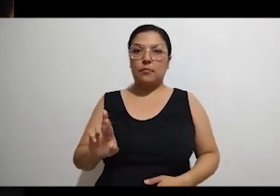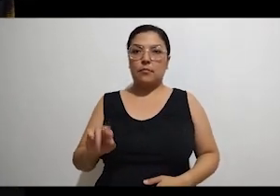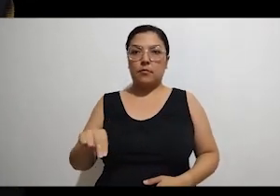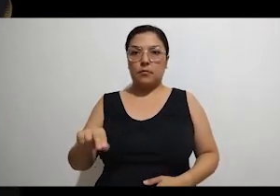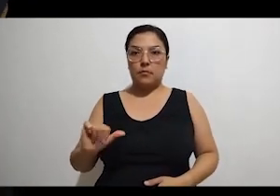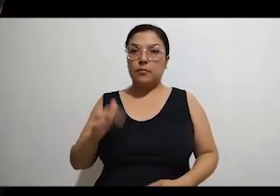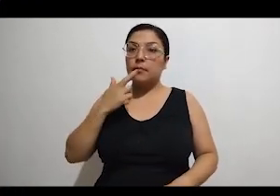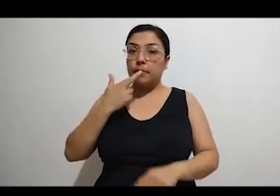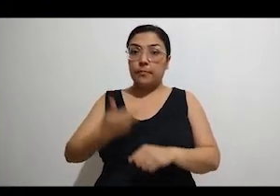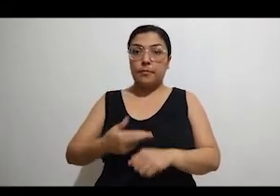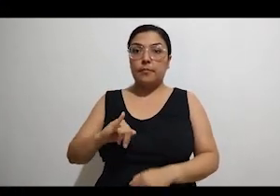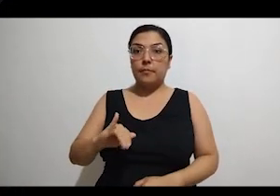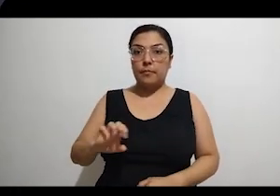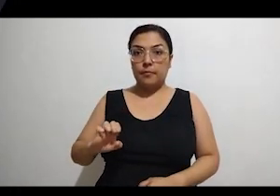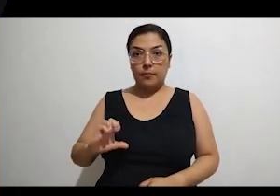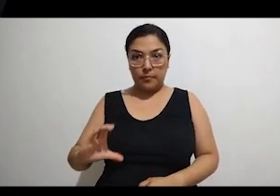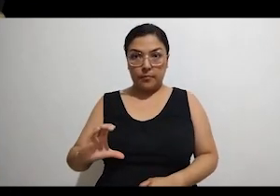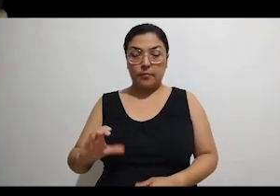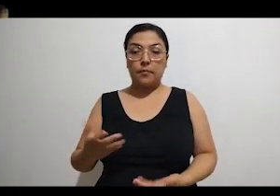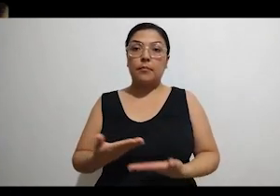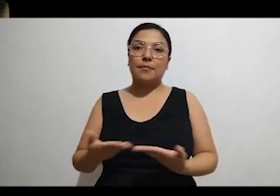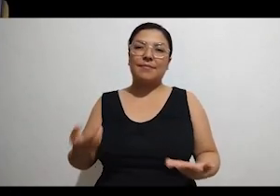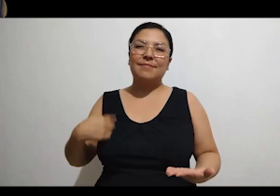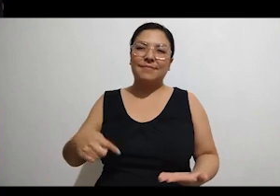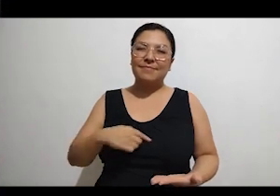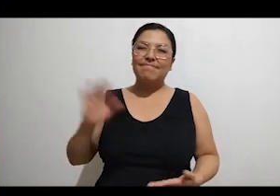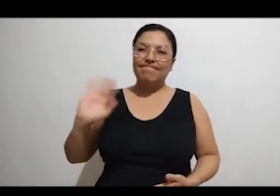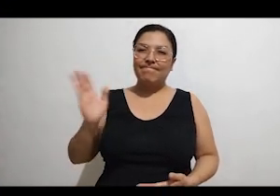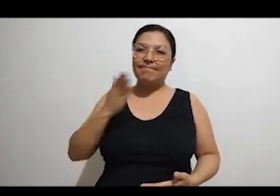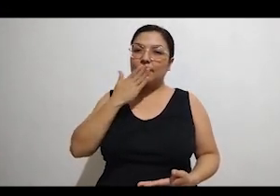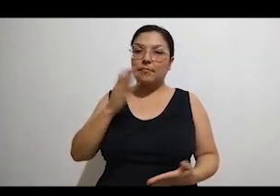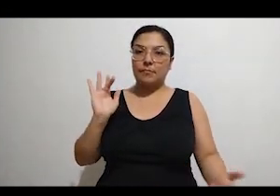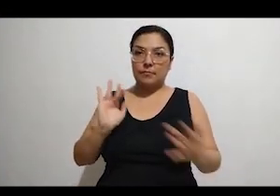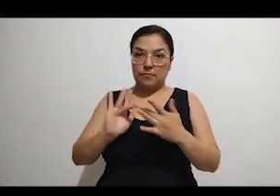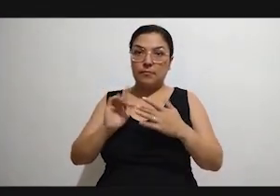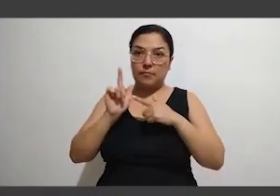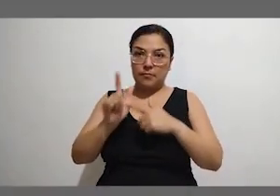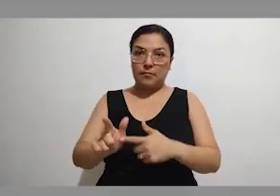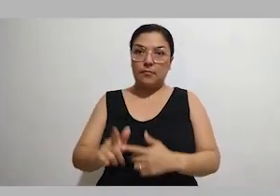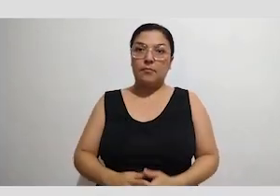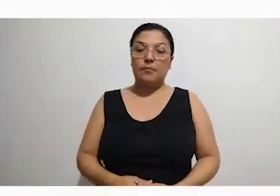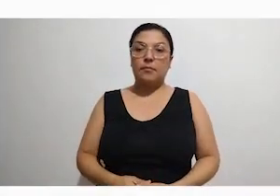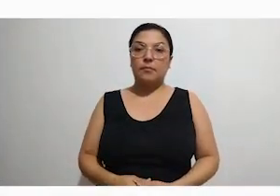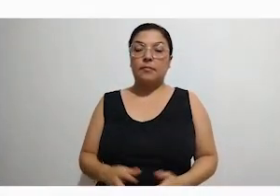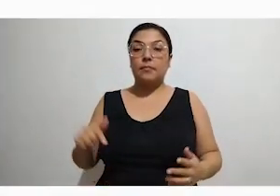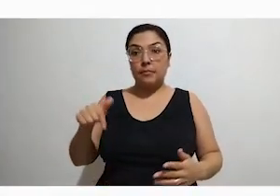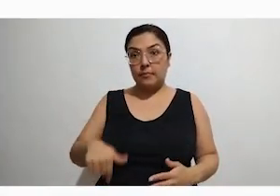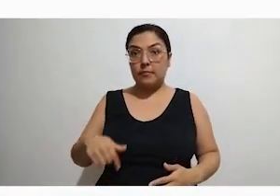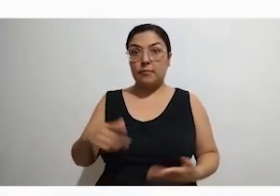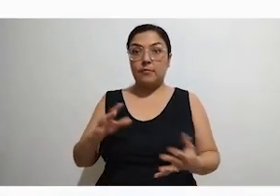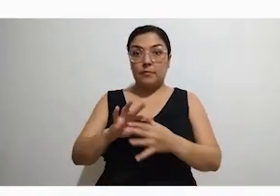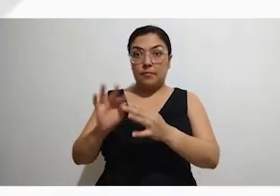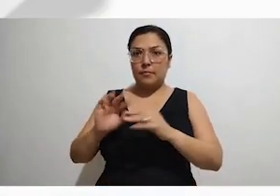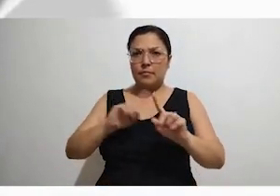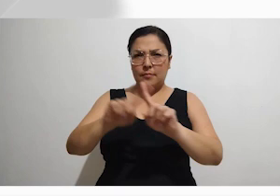producción del Instituto Electoral de Coahuila. Como siempre, les saludamos y le invitamos a que se quede con nosotros. Protagonistas de la